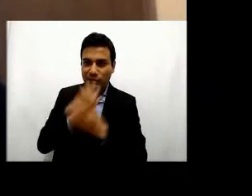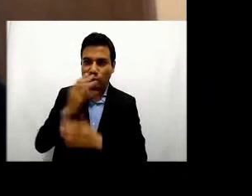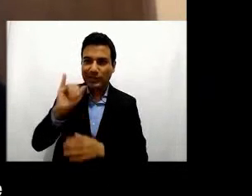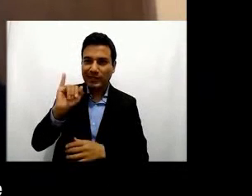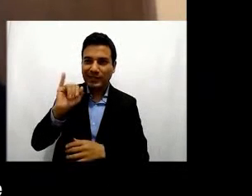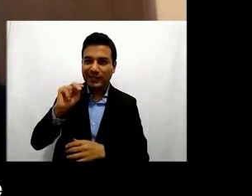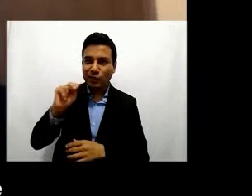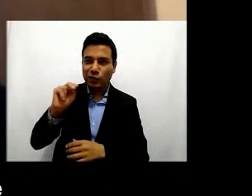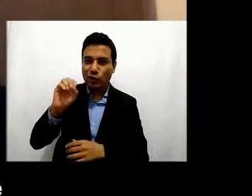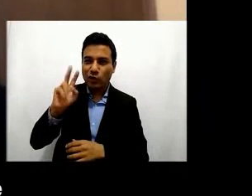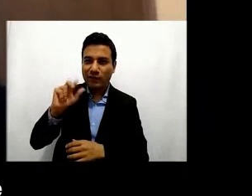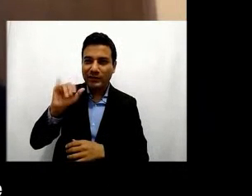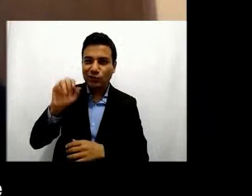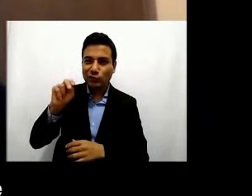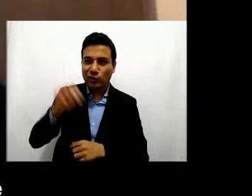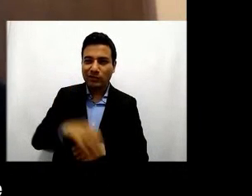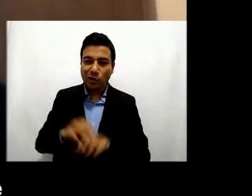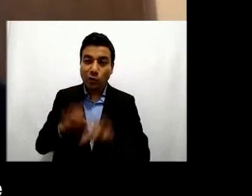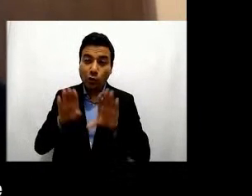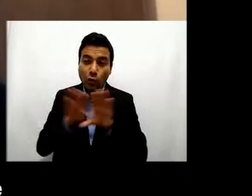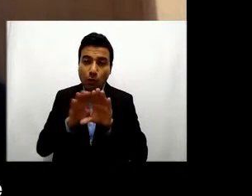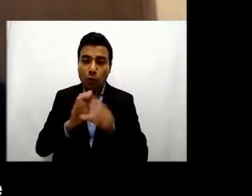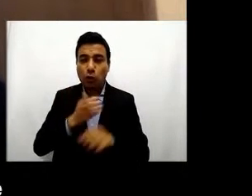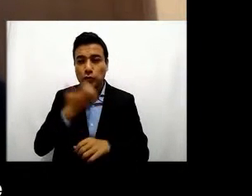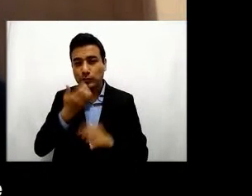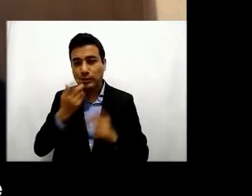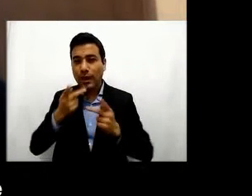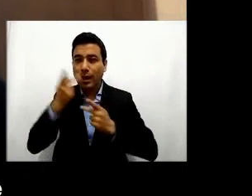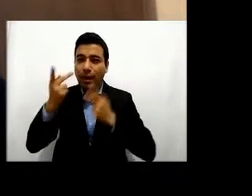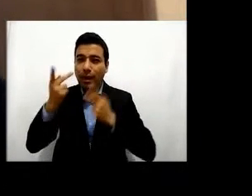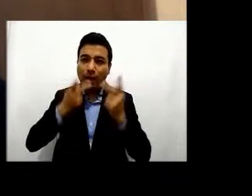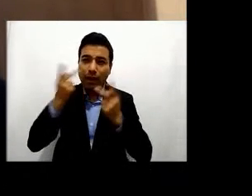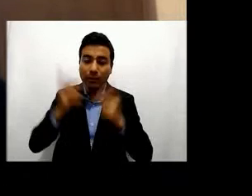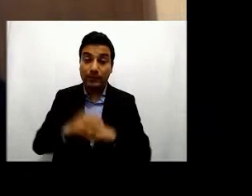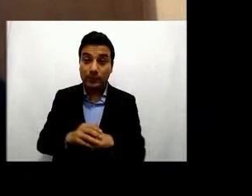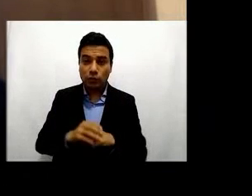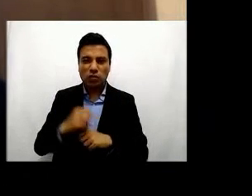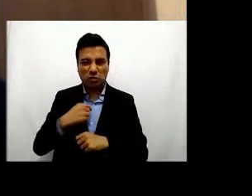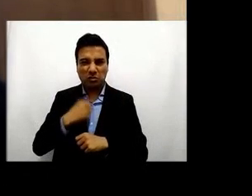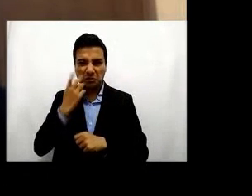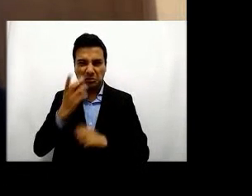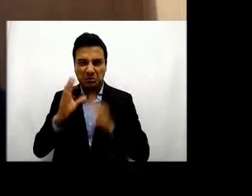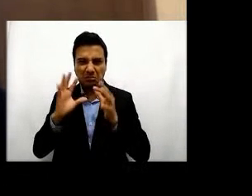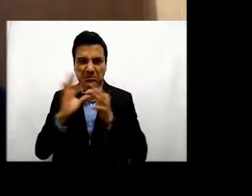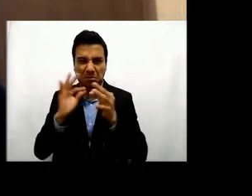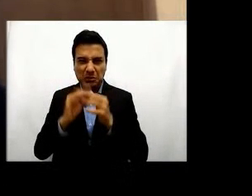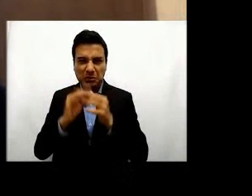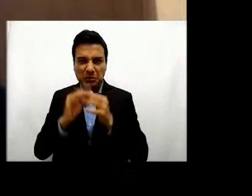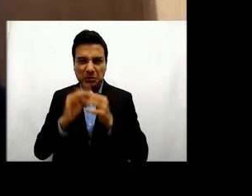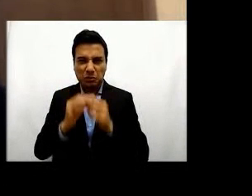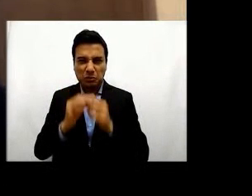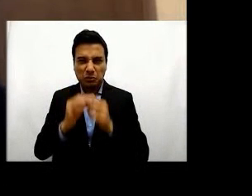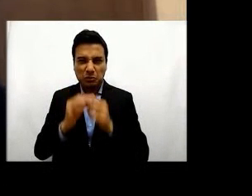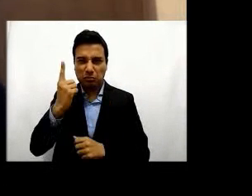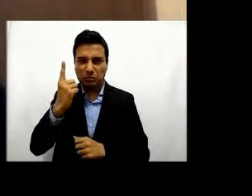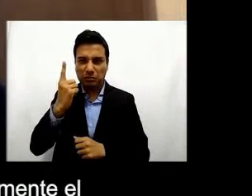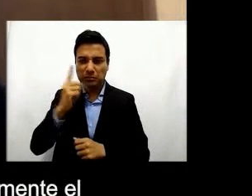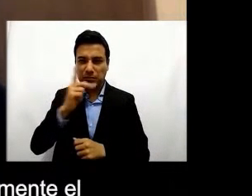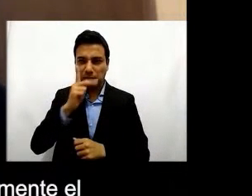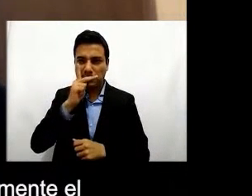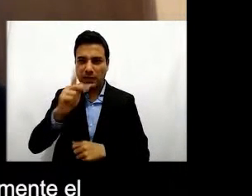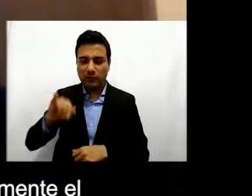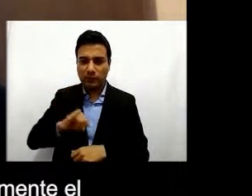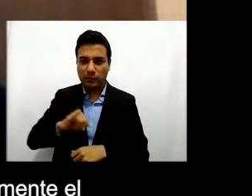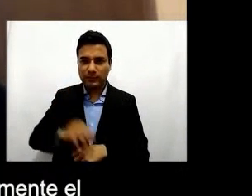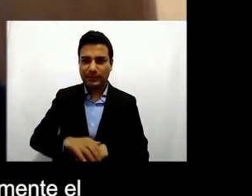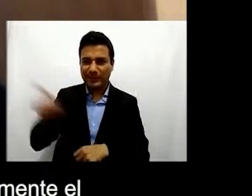desde el marco en el que tú nos propusiste al inicio de esta conversación. Pero yo quisiera retomar un término de Reinaldo Ladaga, de su libro Estéticas